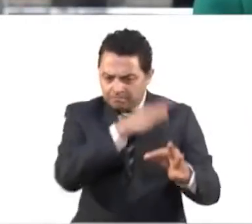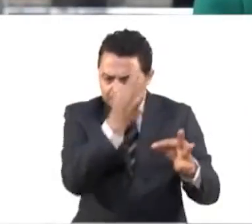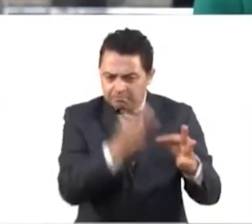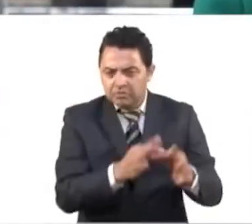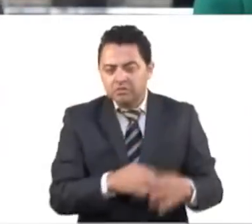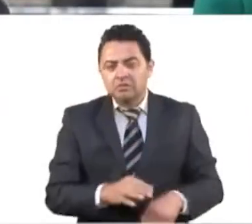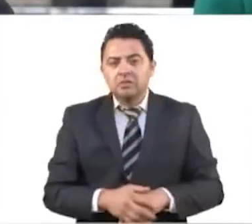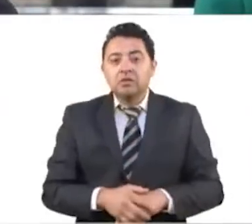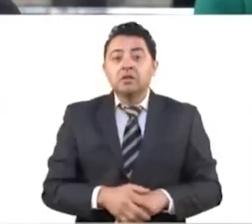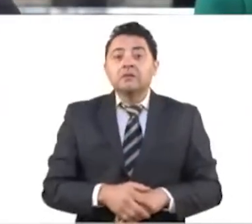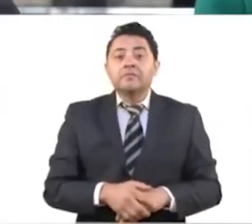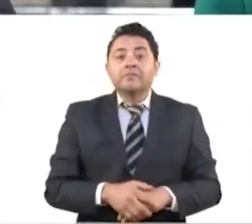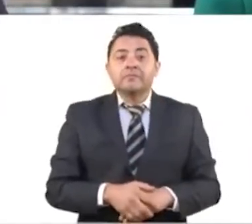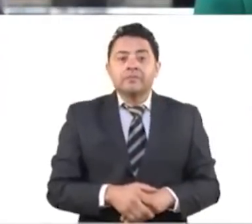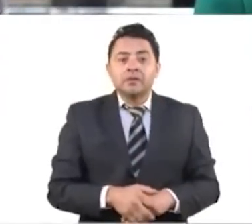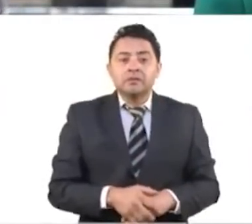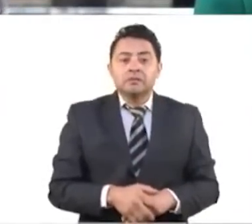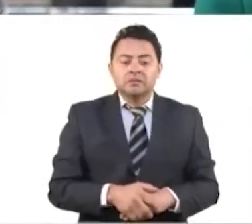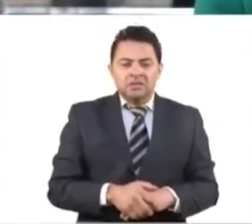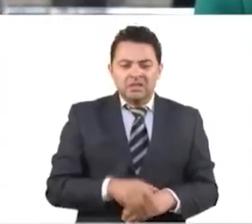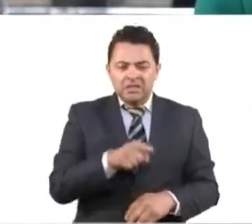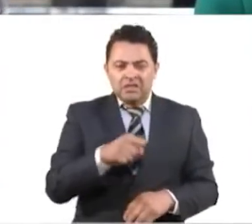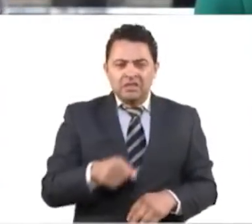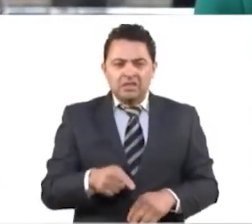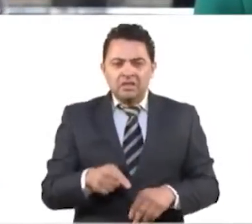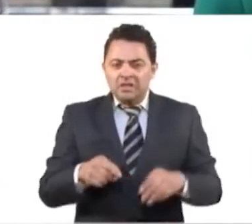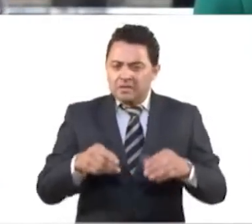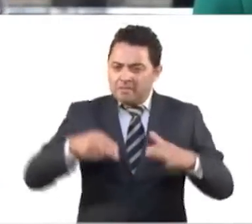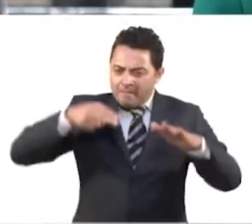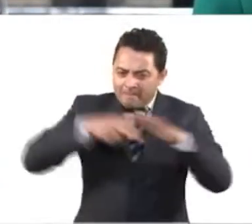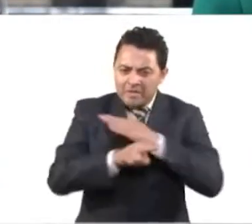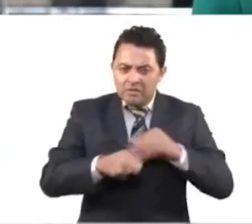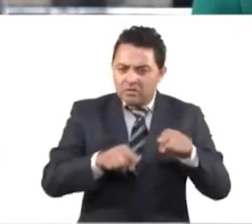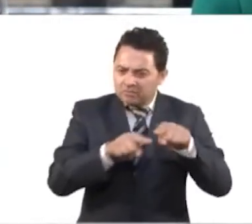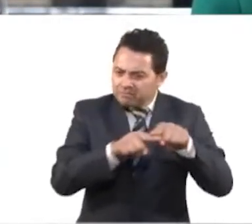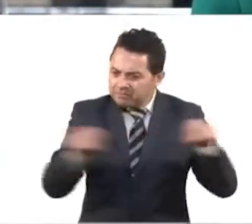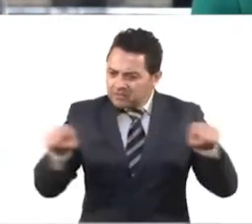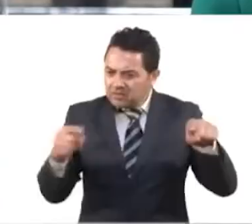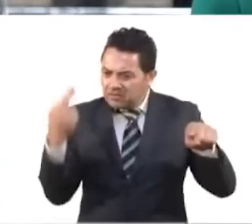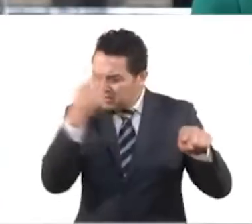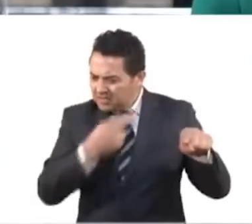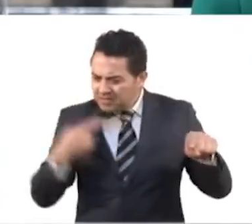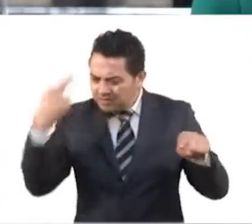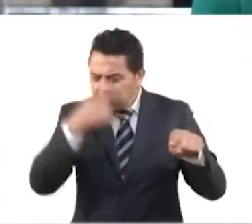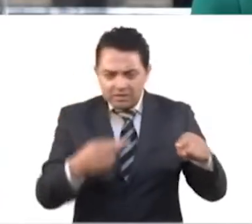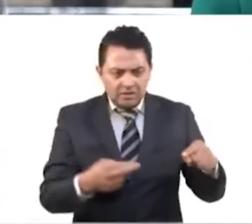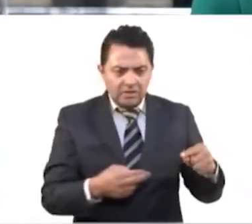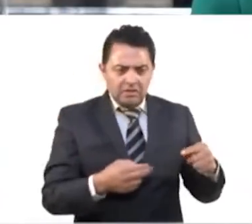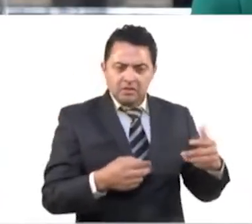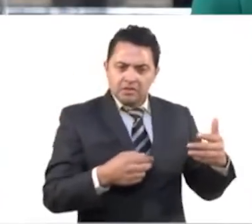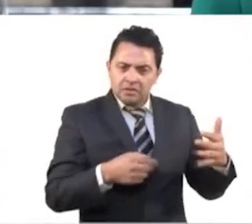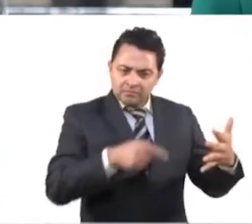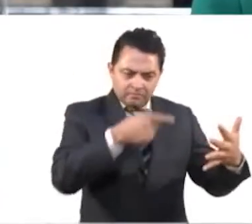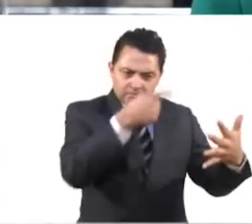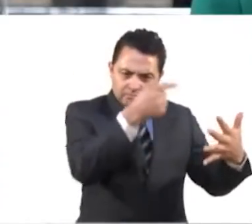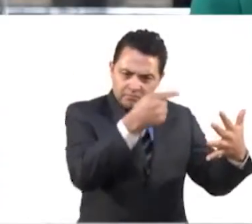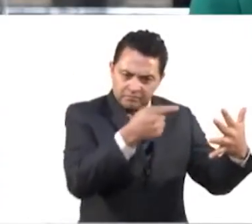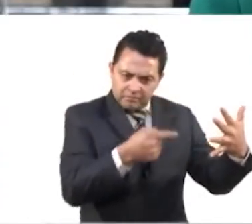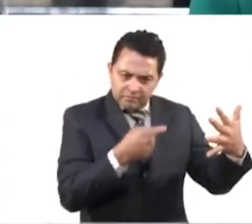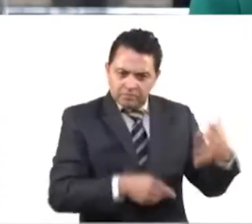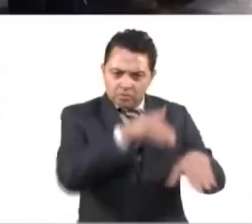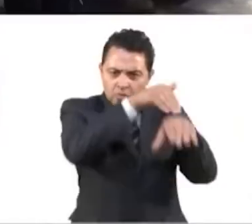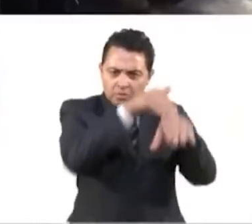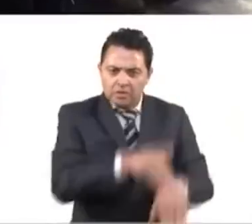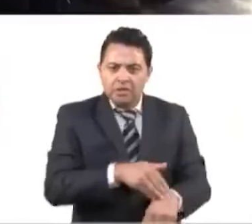a el funcionamiento correcto y cumplimiento con todas las especificaciones para la operación segura de la